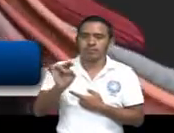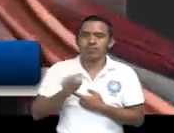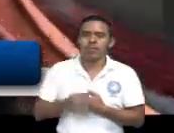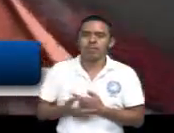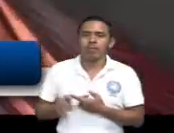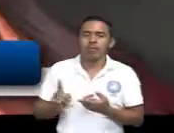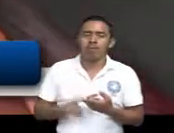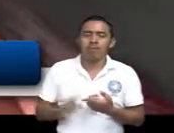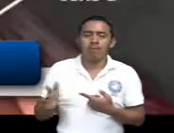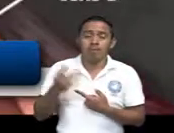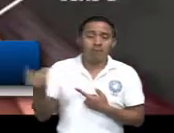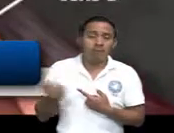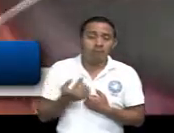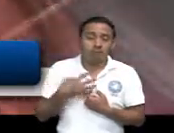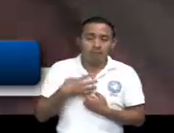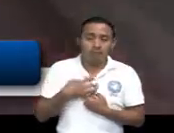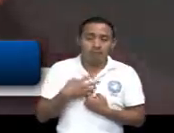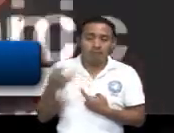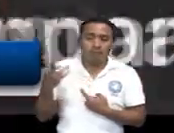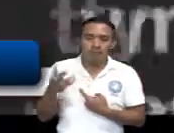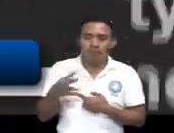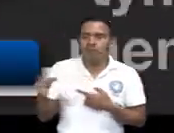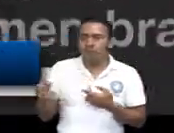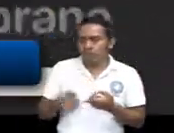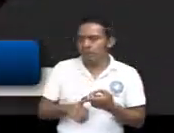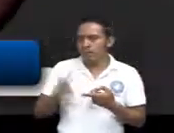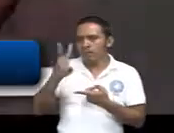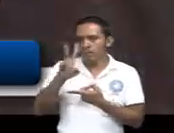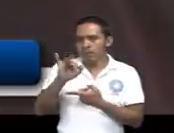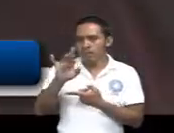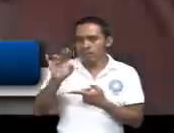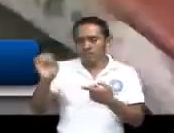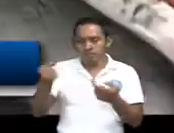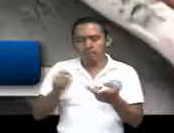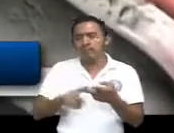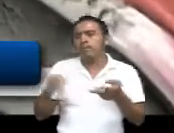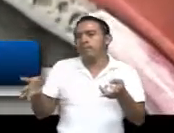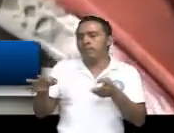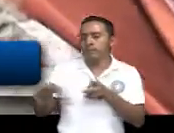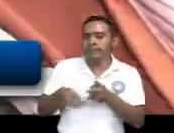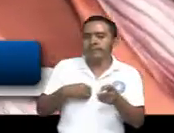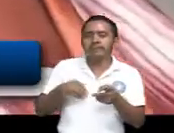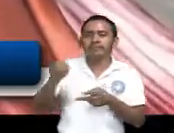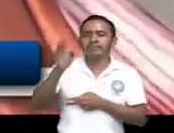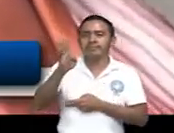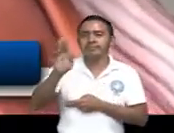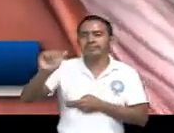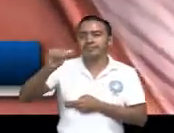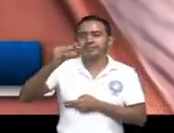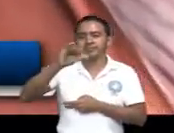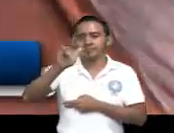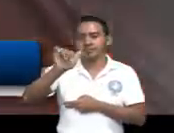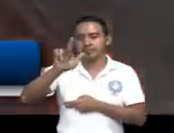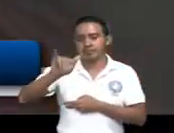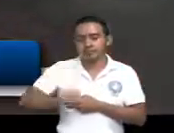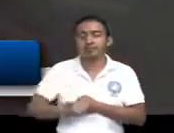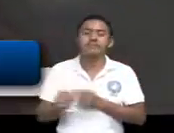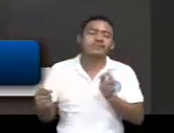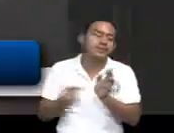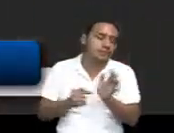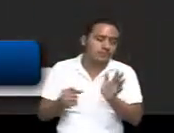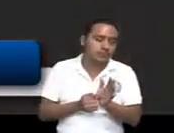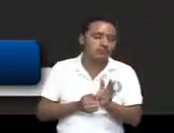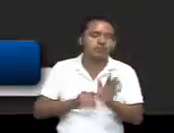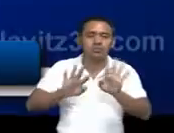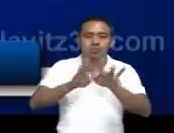virales sino también bacterianas también por ejemplo la la mujer tuvo una